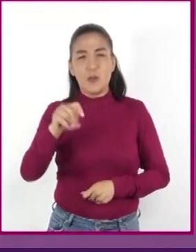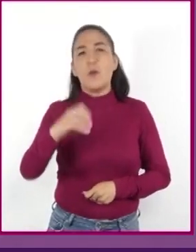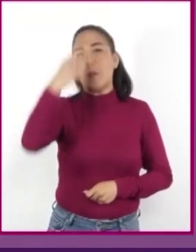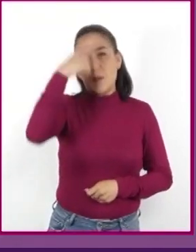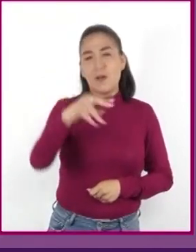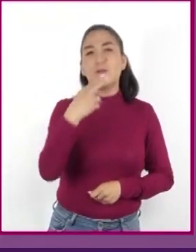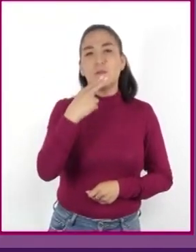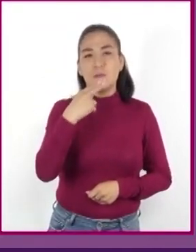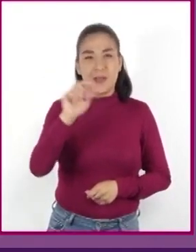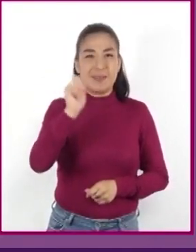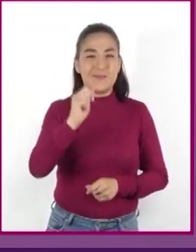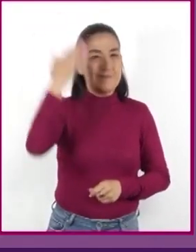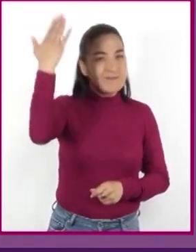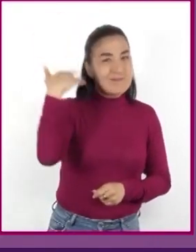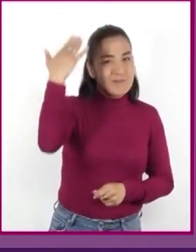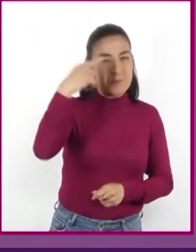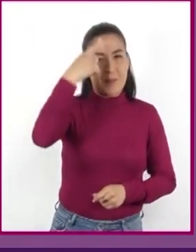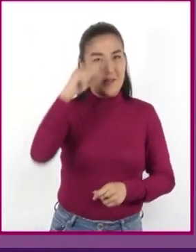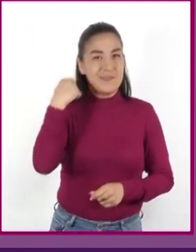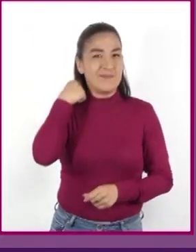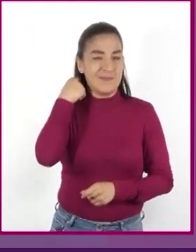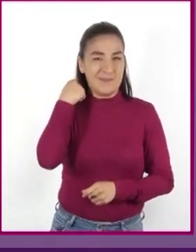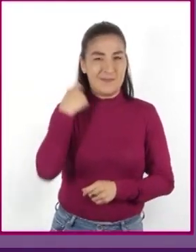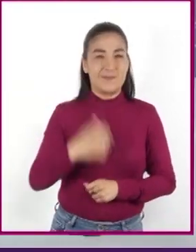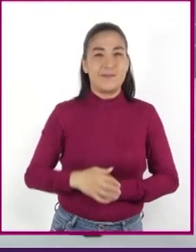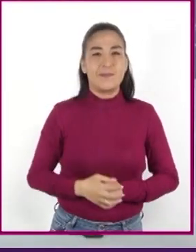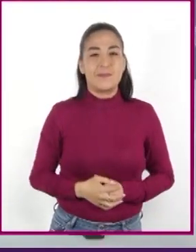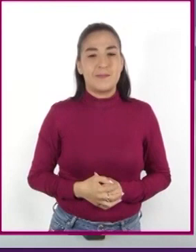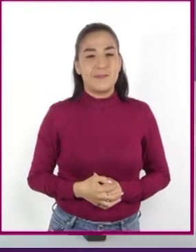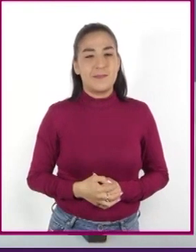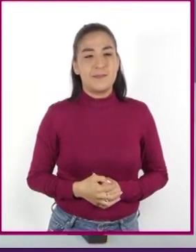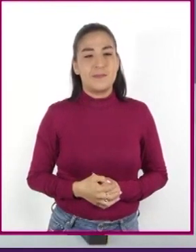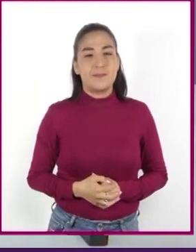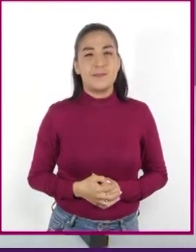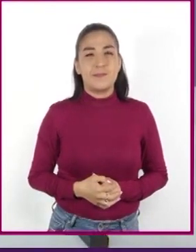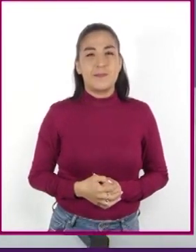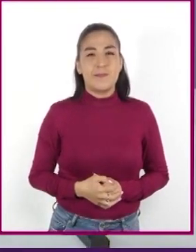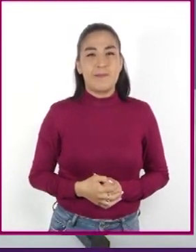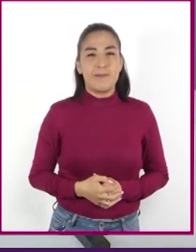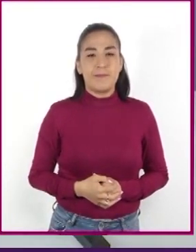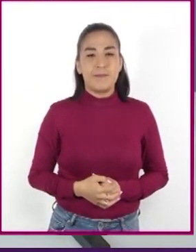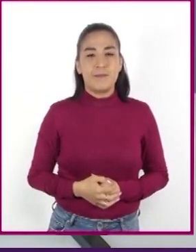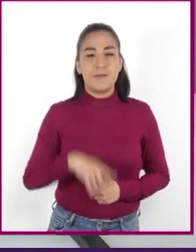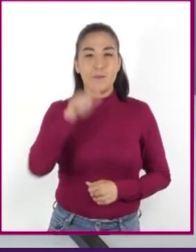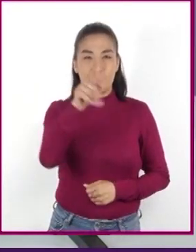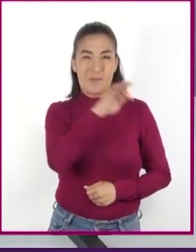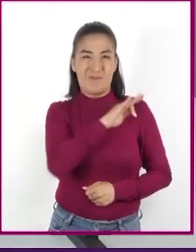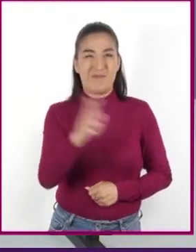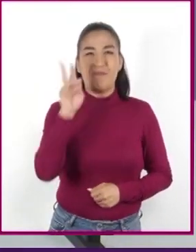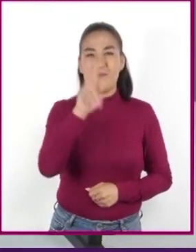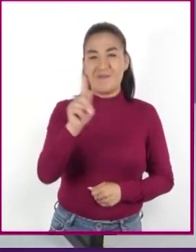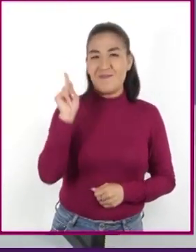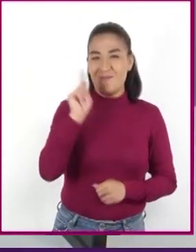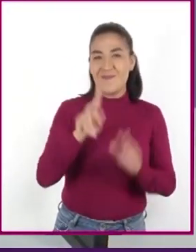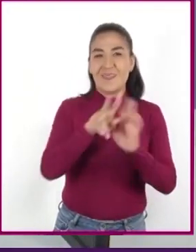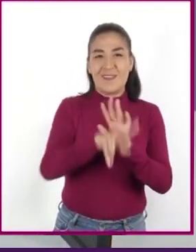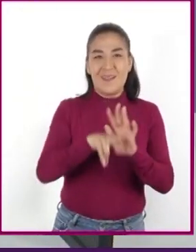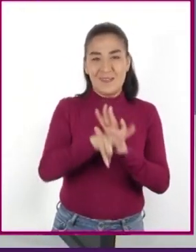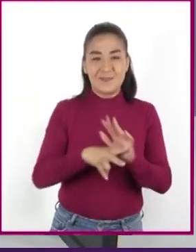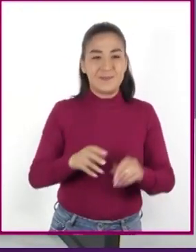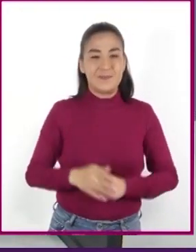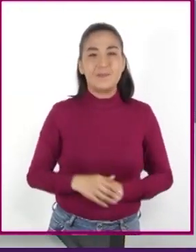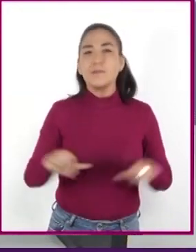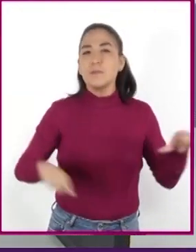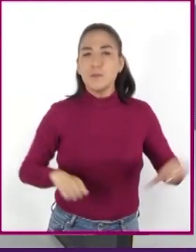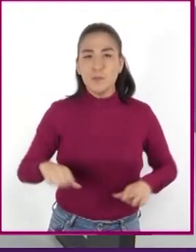elaboración de tintes para el cabello. Como pudimos observar en el video, en la